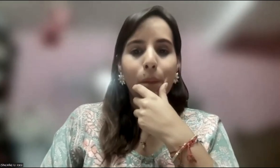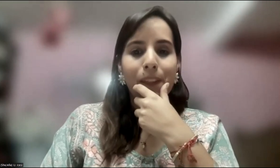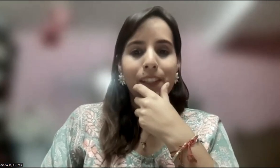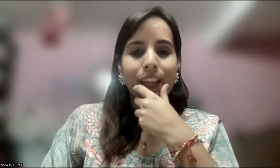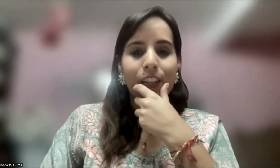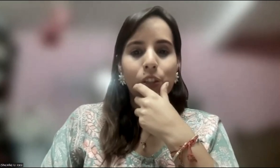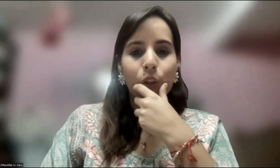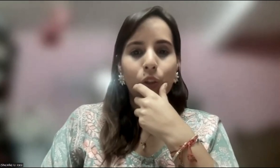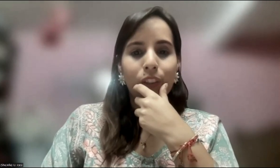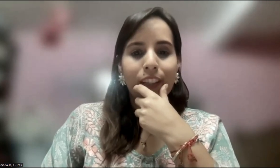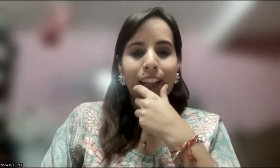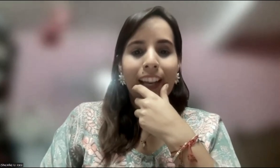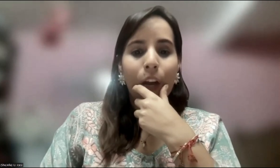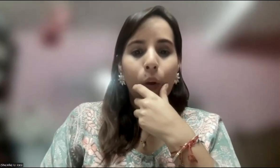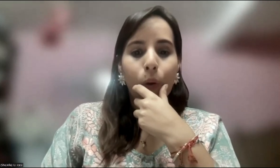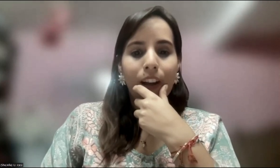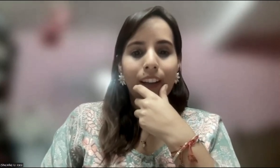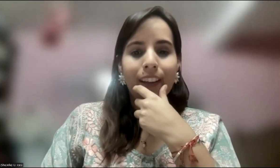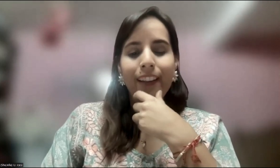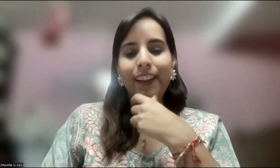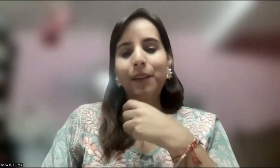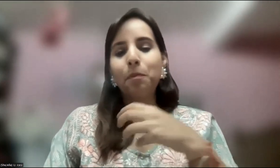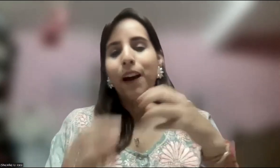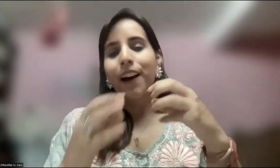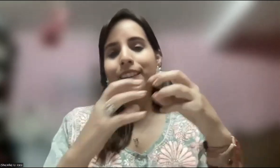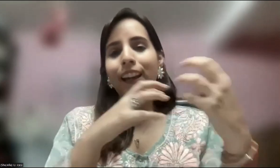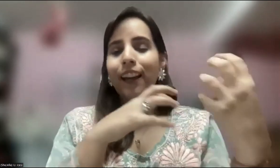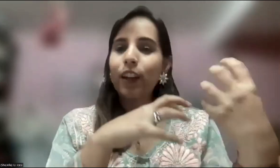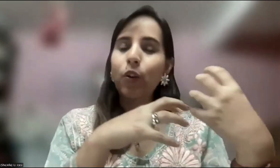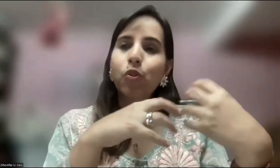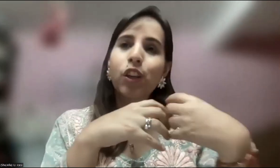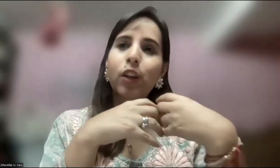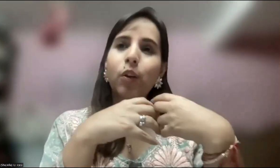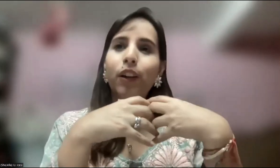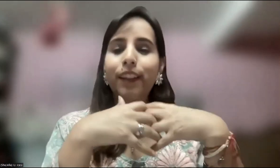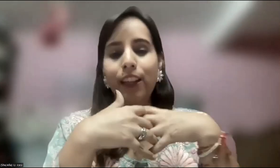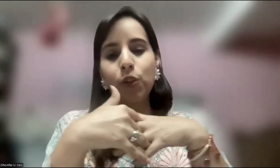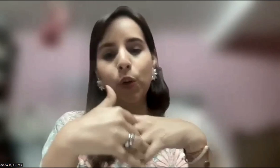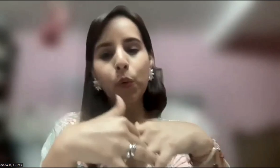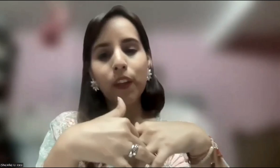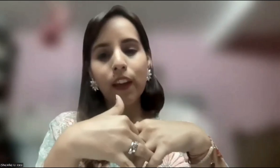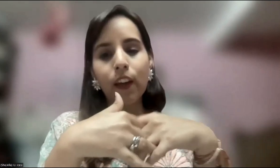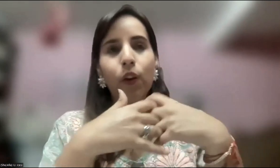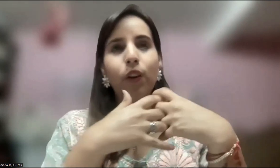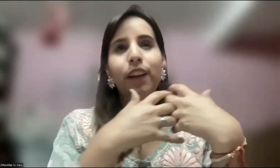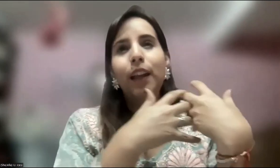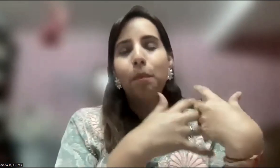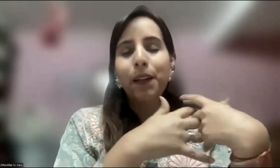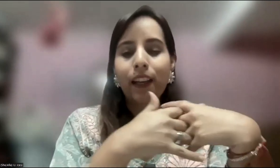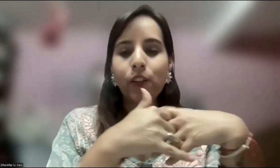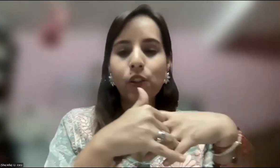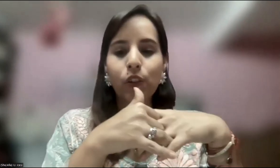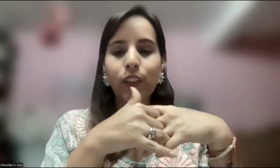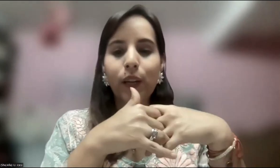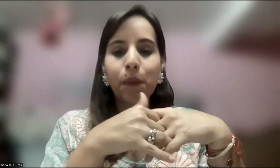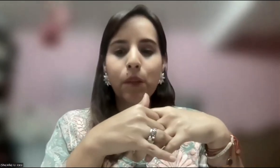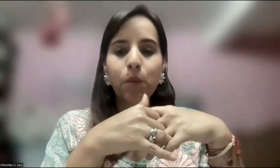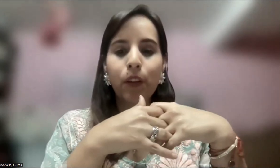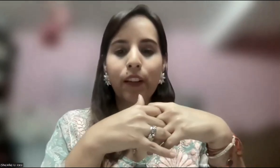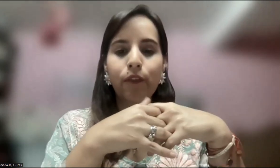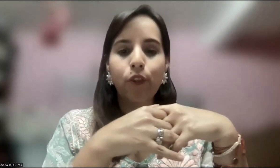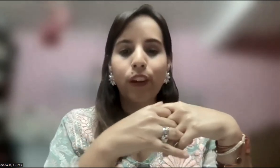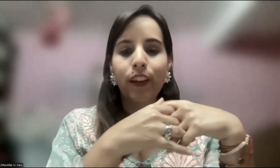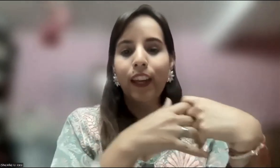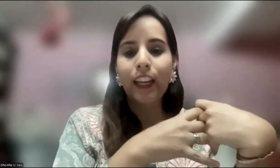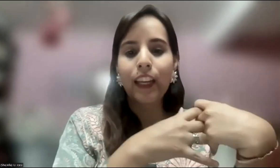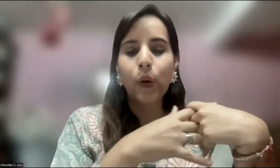una investigación la cual va a traer consigo el derecho al cuidado y la aplicación del mismo